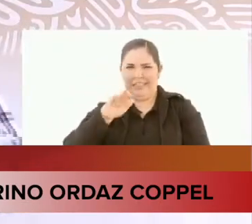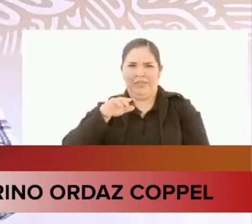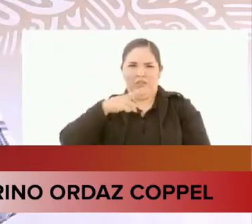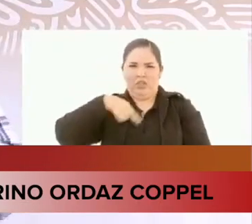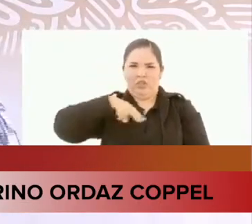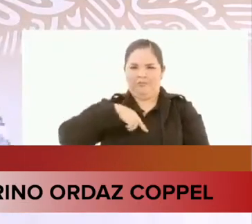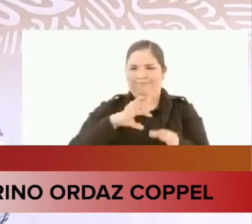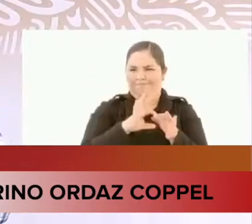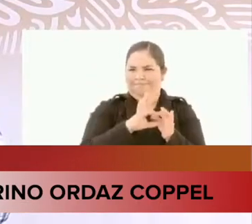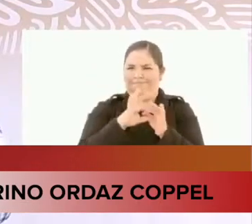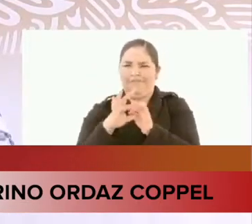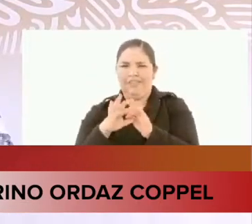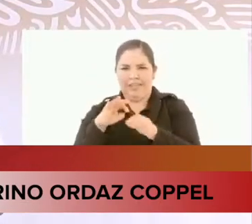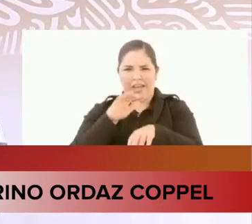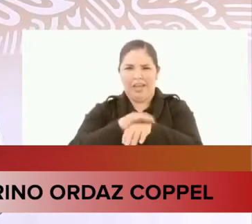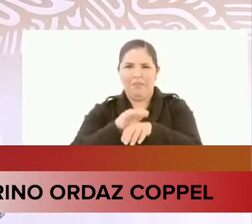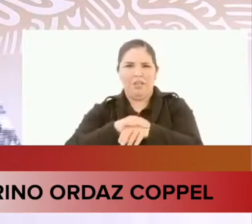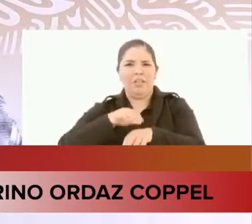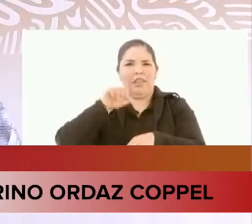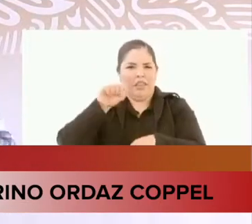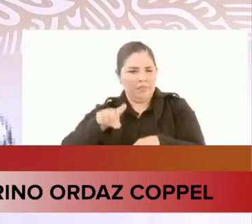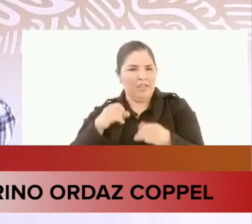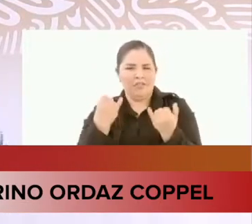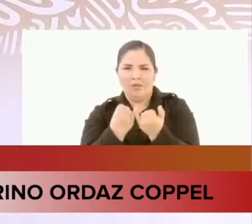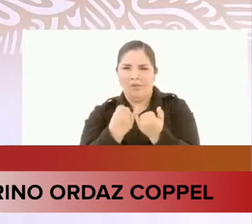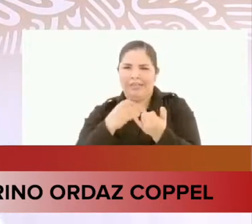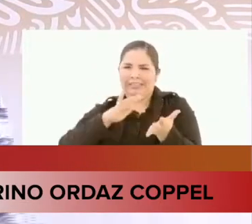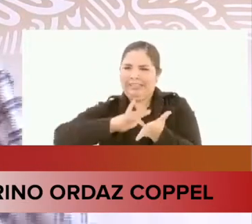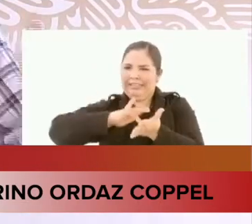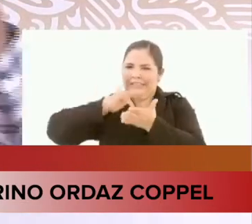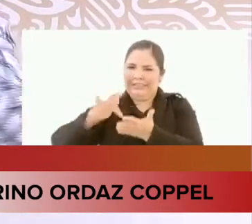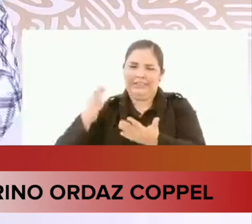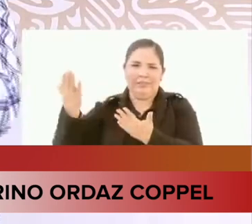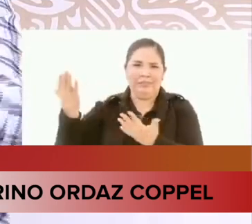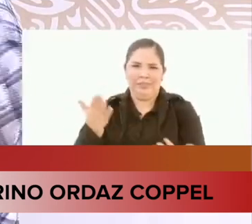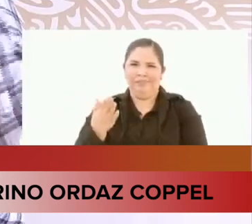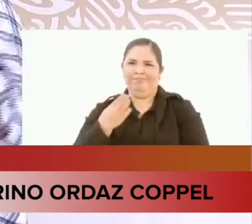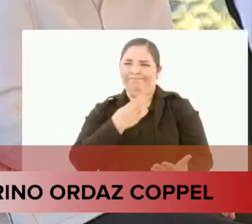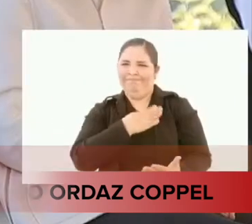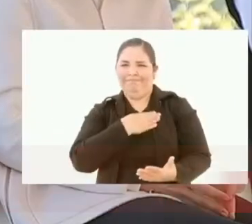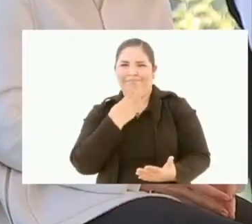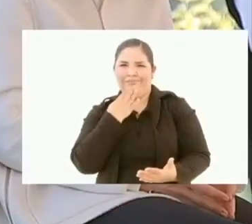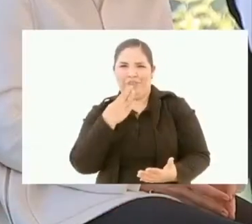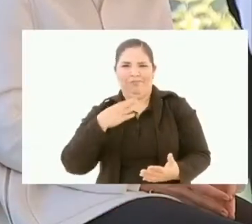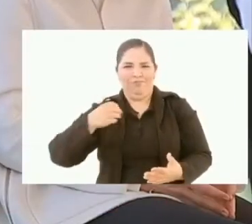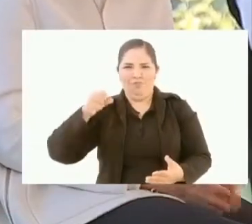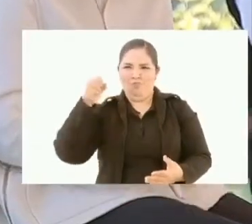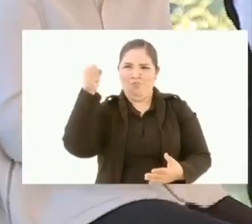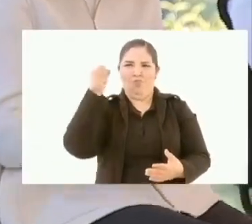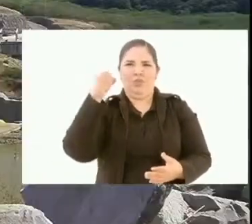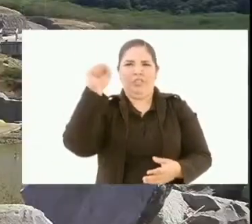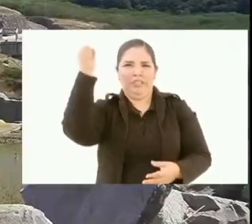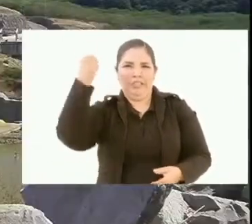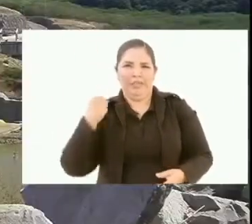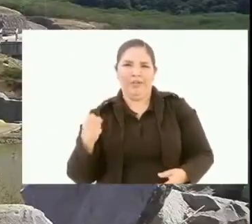sus aliados, sino también sus amigos. Gracias por estar aquí, enhorabuena y puro Sinaloa.